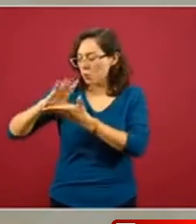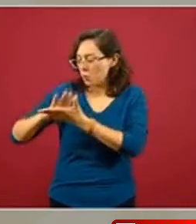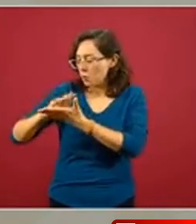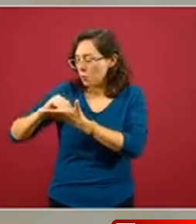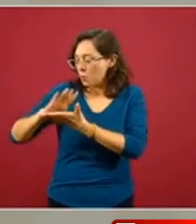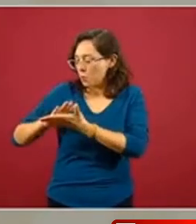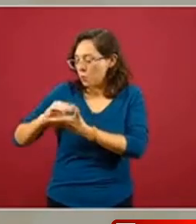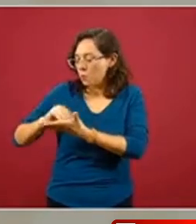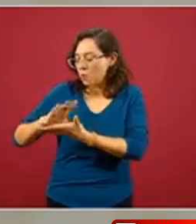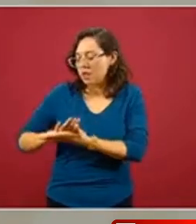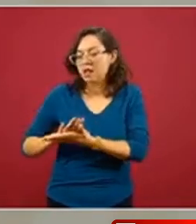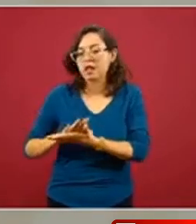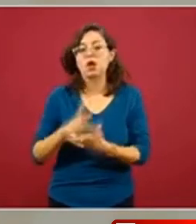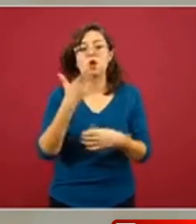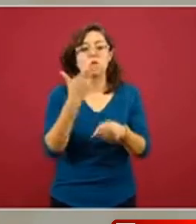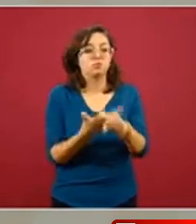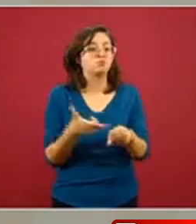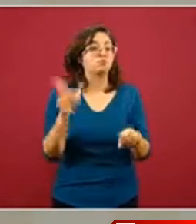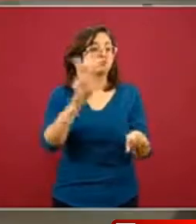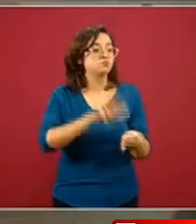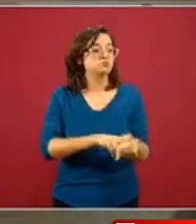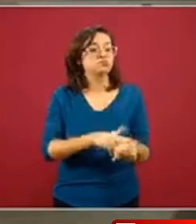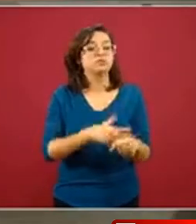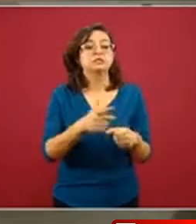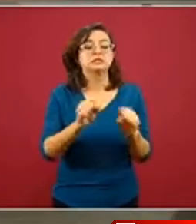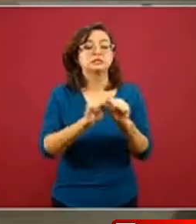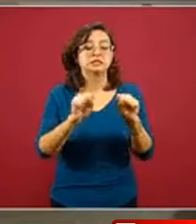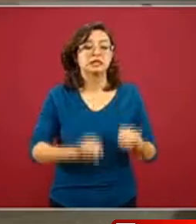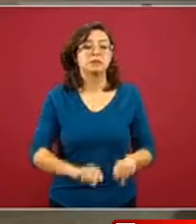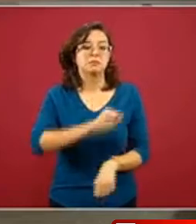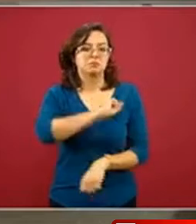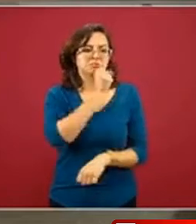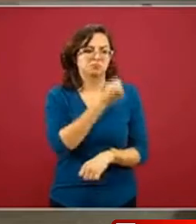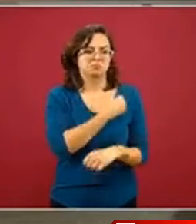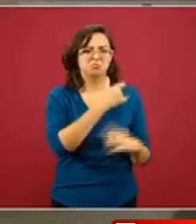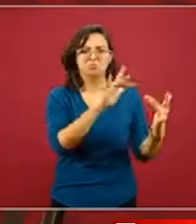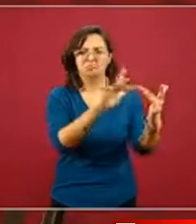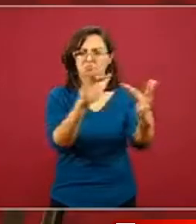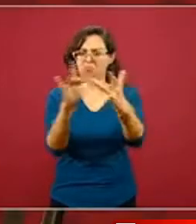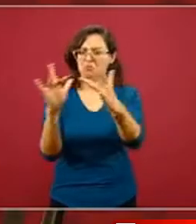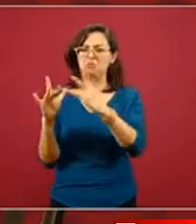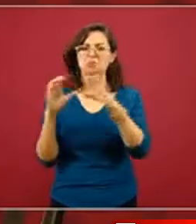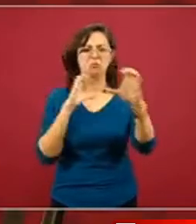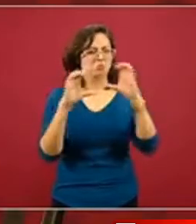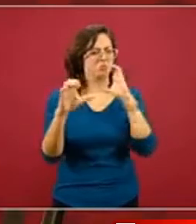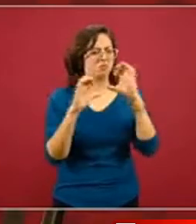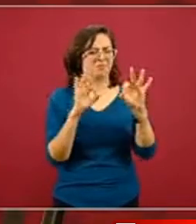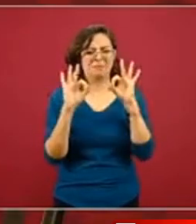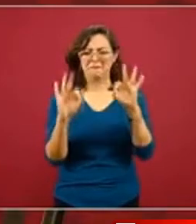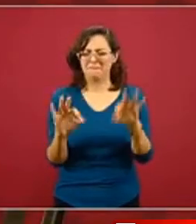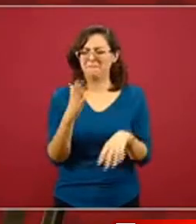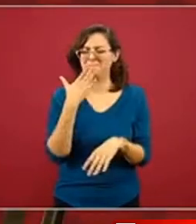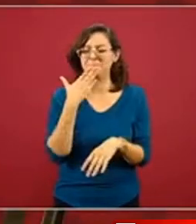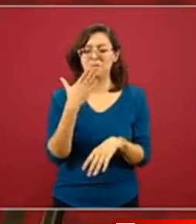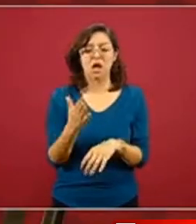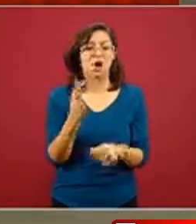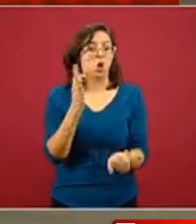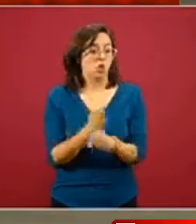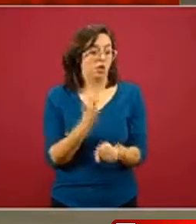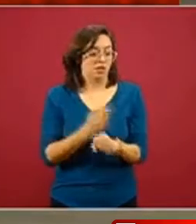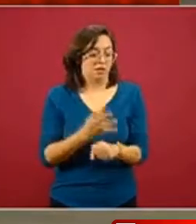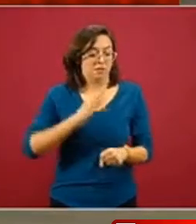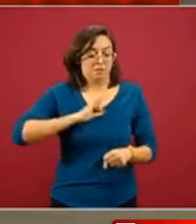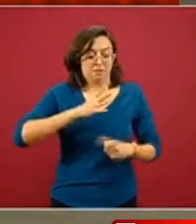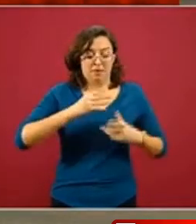sector salud está muy bien comunicado. Hicimos frente a esta pandemia algo que no se debía hacer, lo ha dicho el